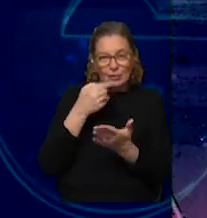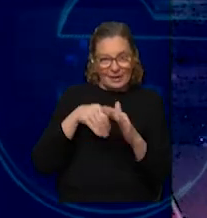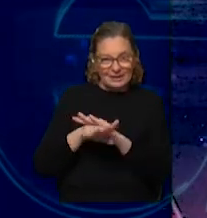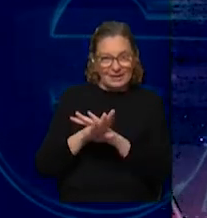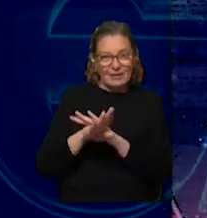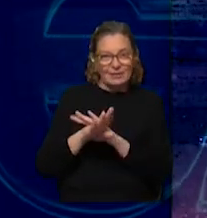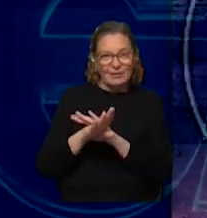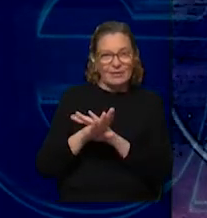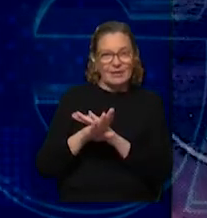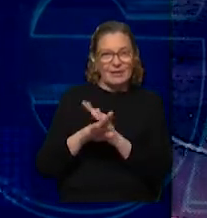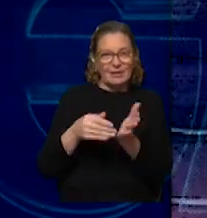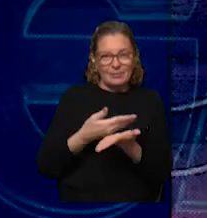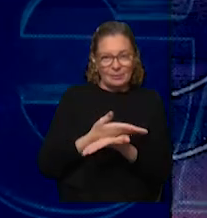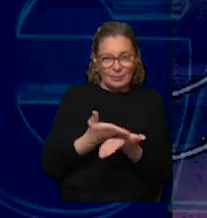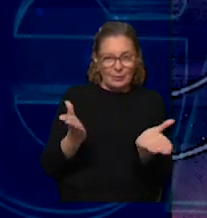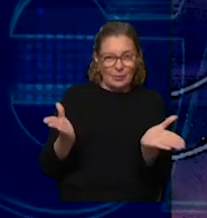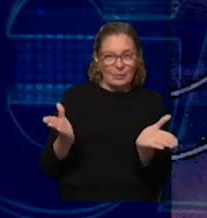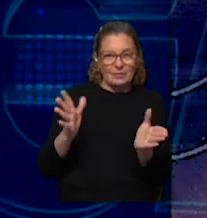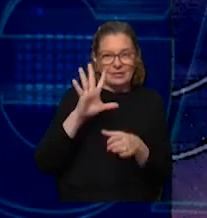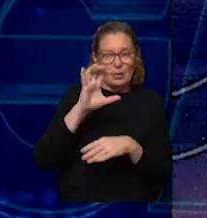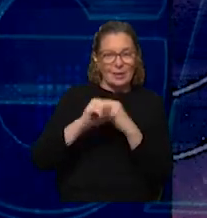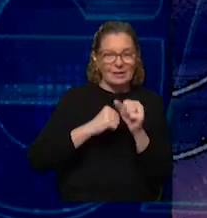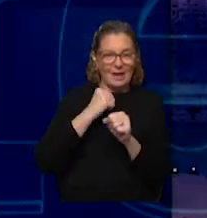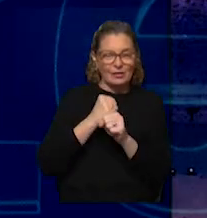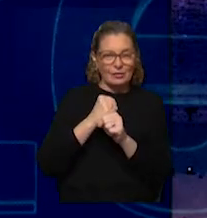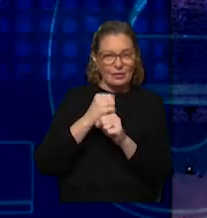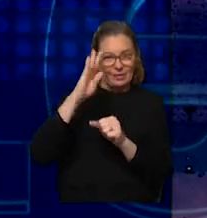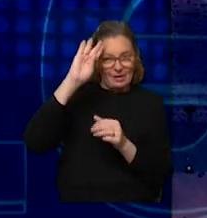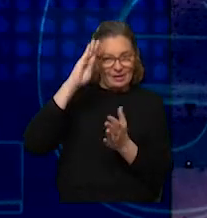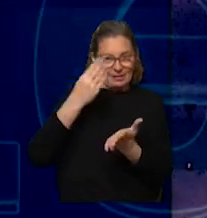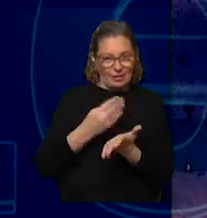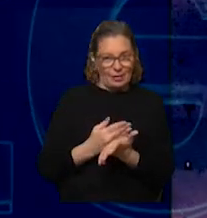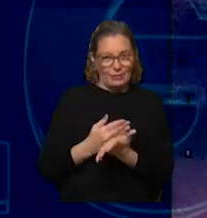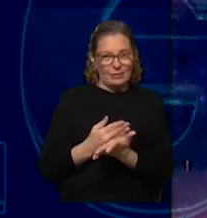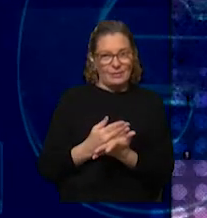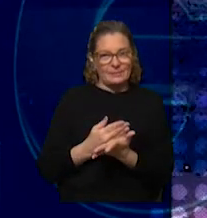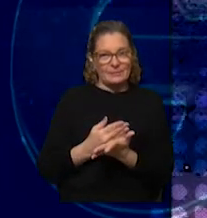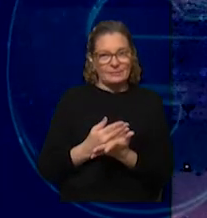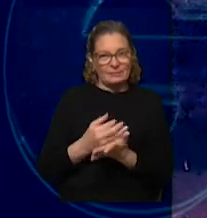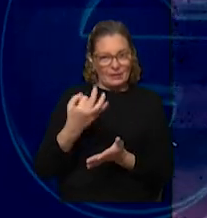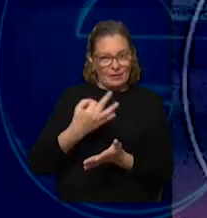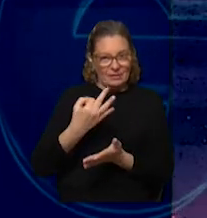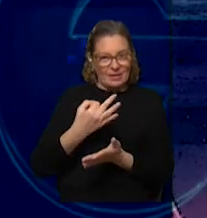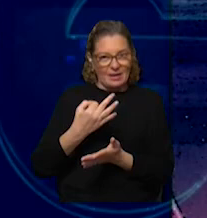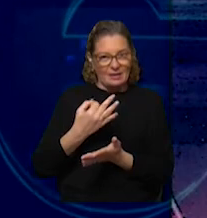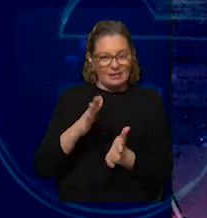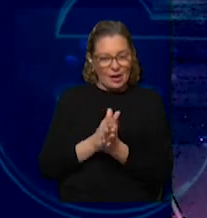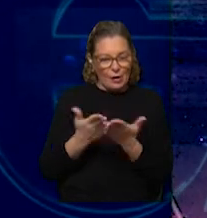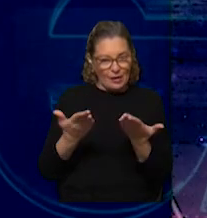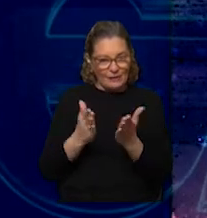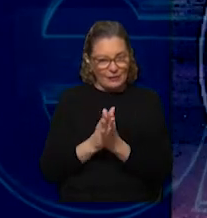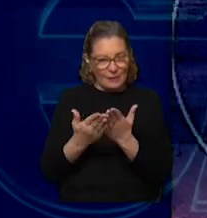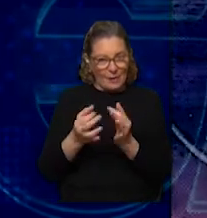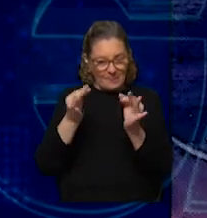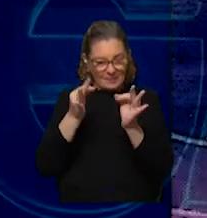en el diálogo en el marco de los 50 años del golpe de estado no y realmente además de los libros que han salido